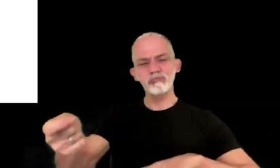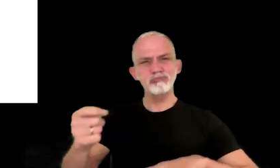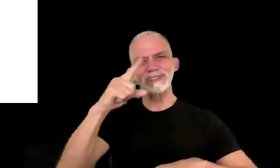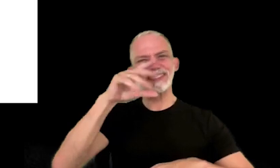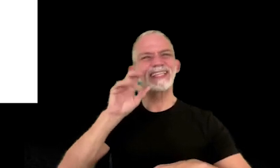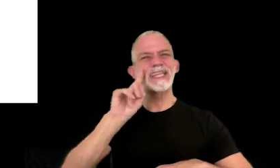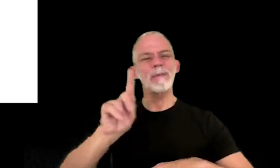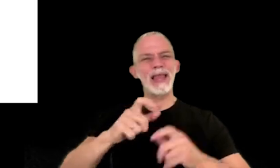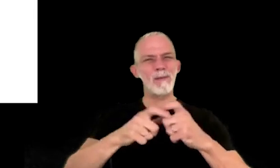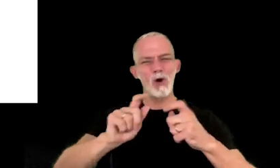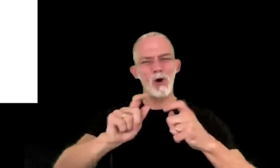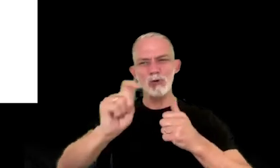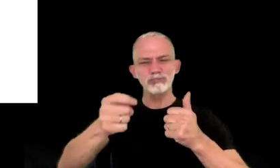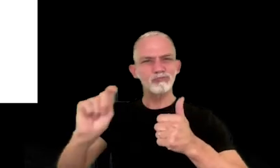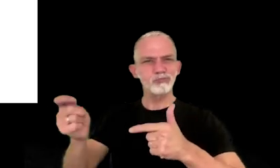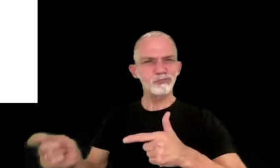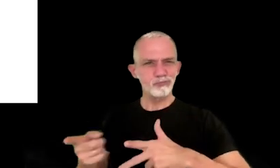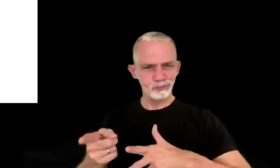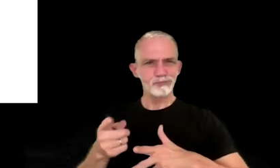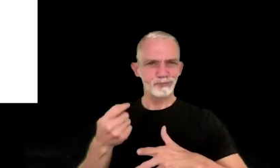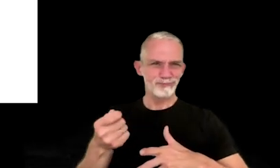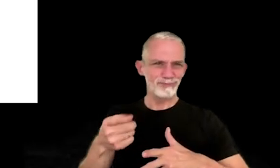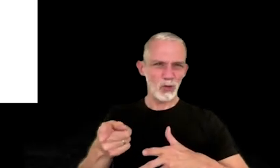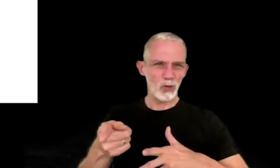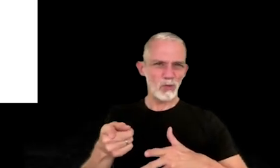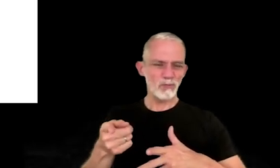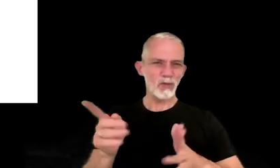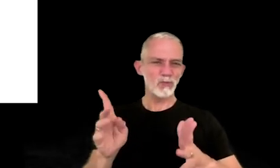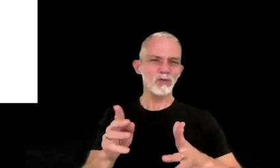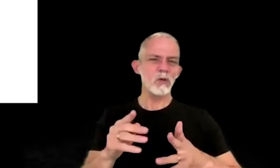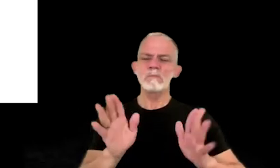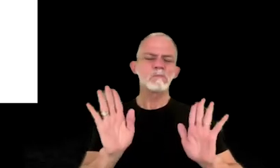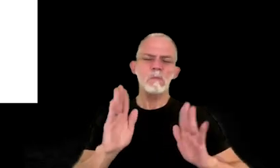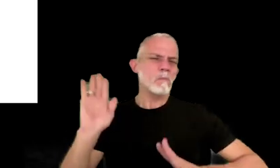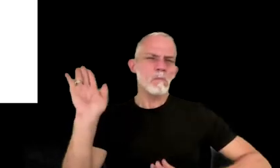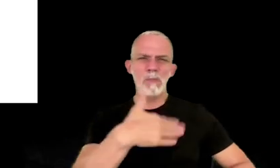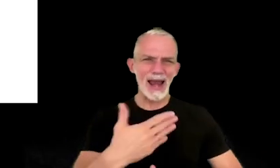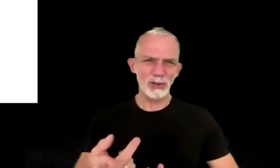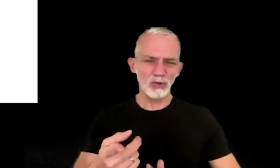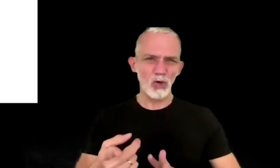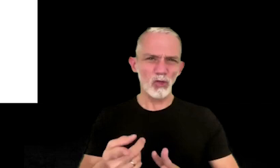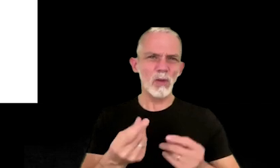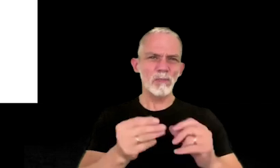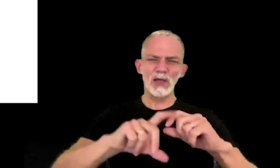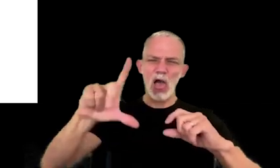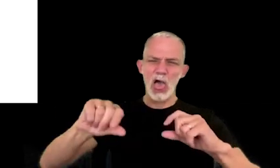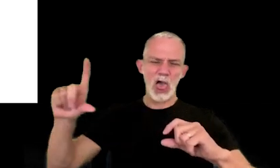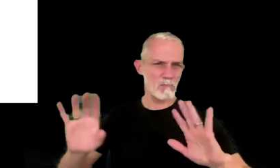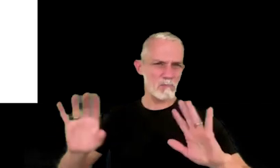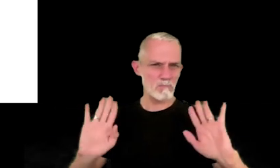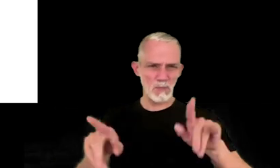tenga beneficio previsional, no va a haber una discriminación por monto de ingresos.